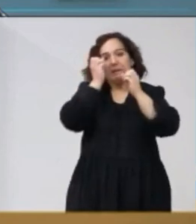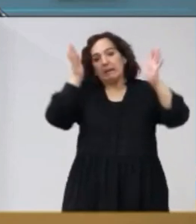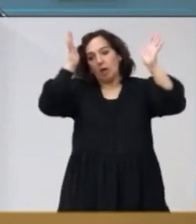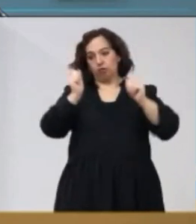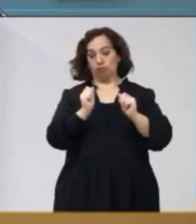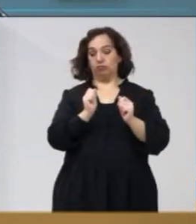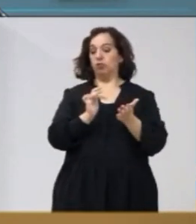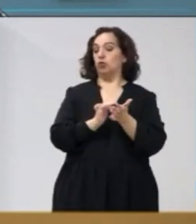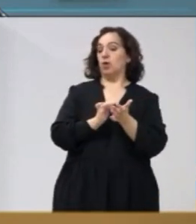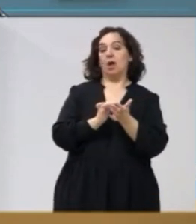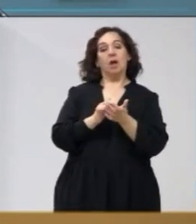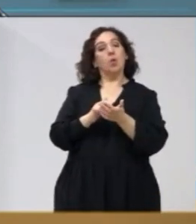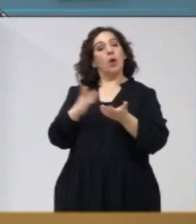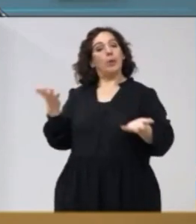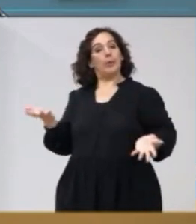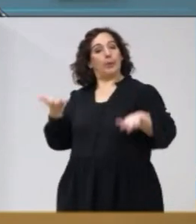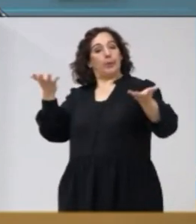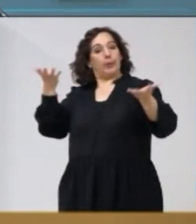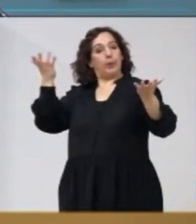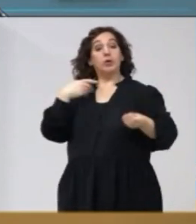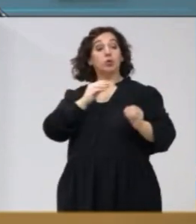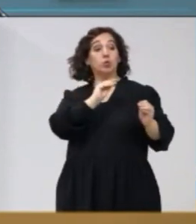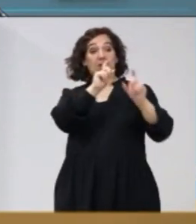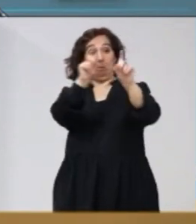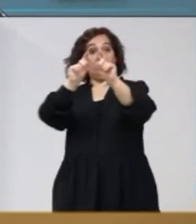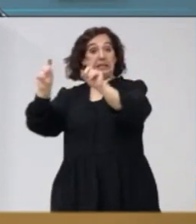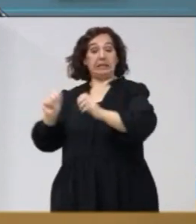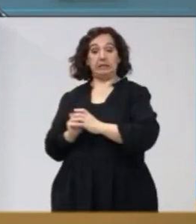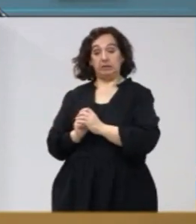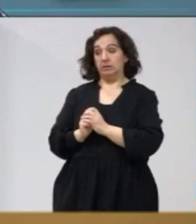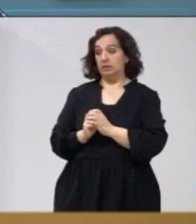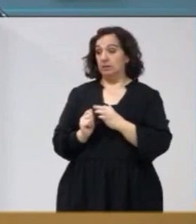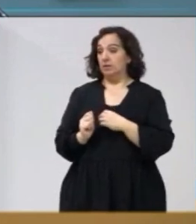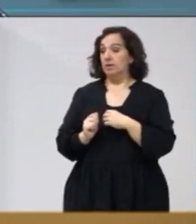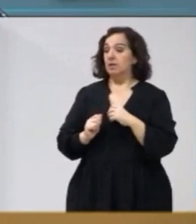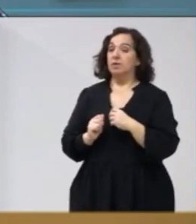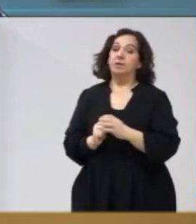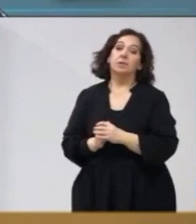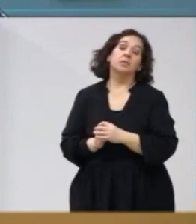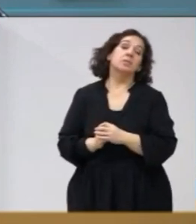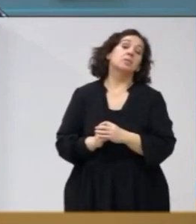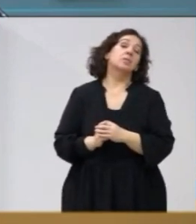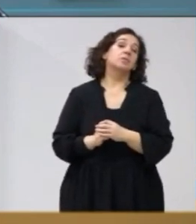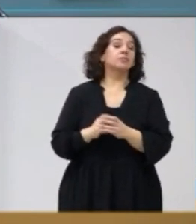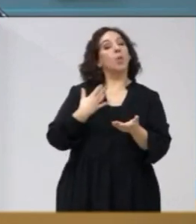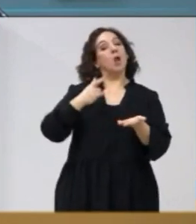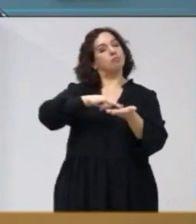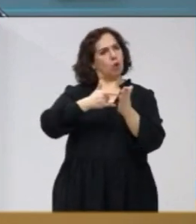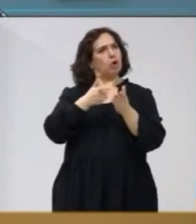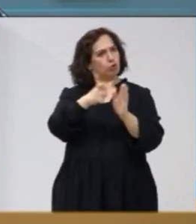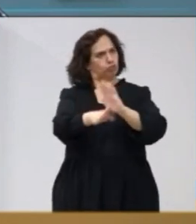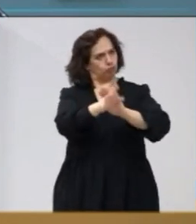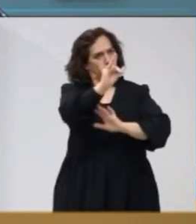en un alarde de impresionar a sus empresas y de decirles que sus proyectos iban a salir